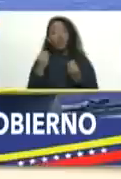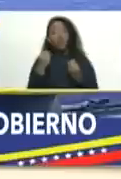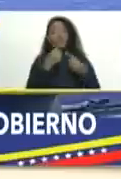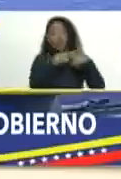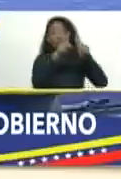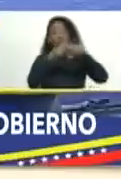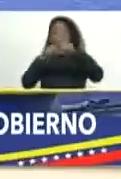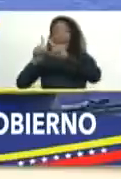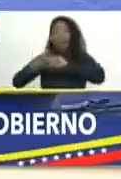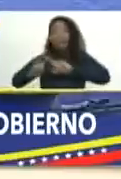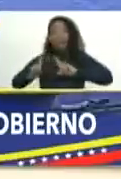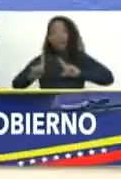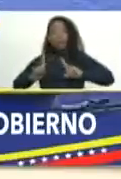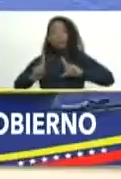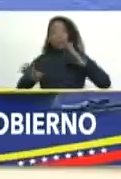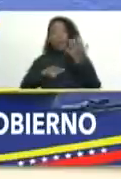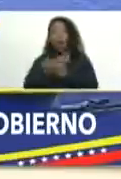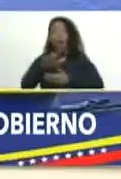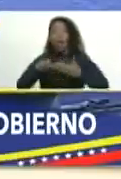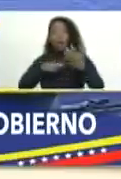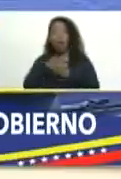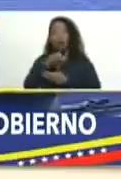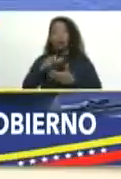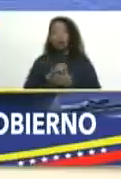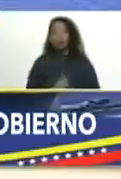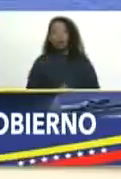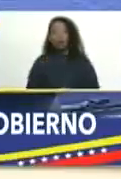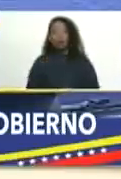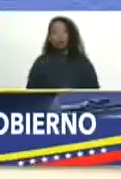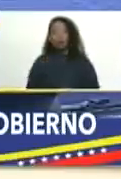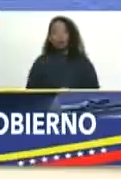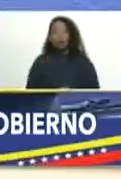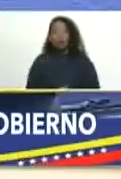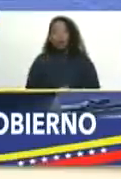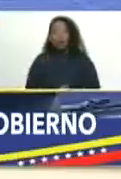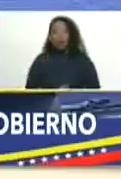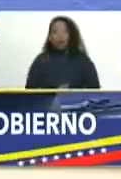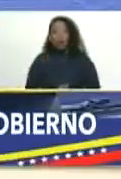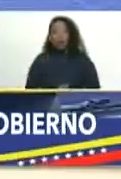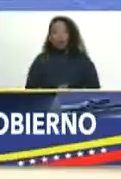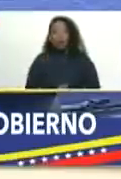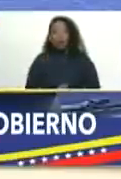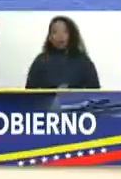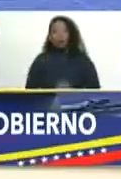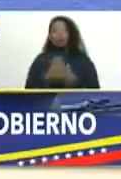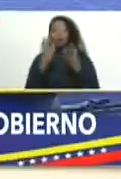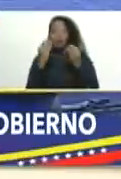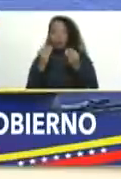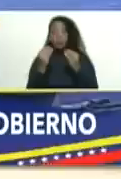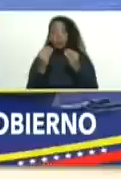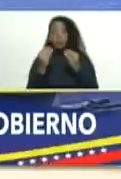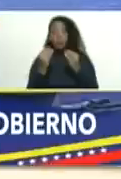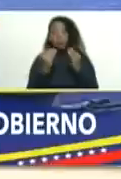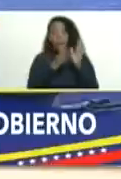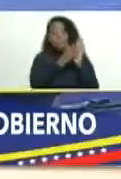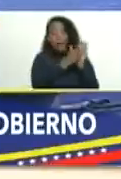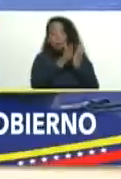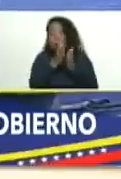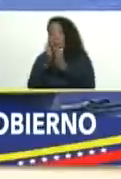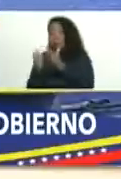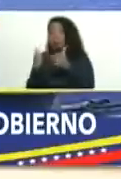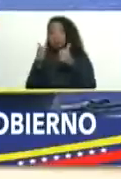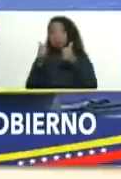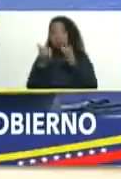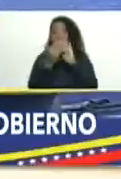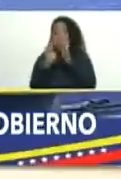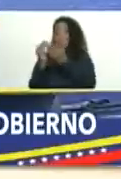diversas, múltiples. ¿Mm? Y con buena organización, buena planificación,